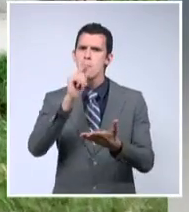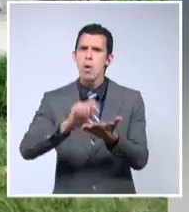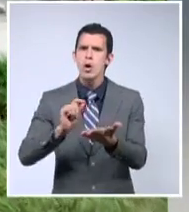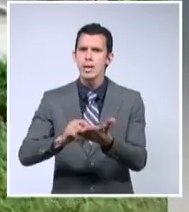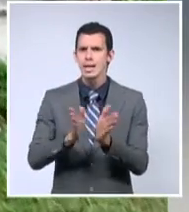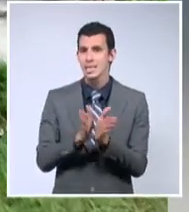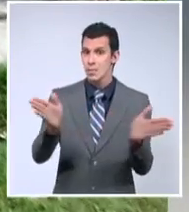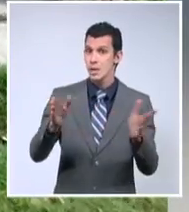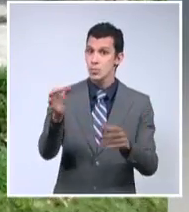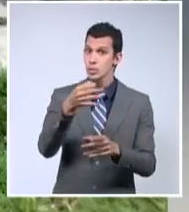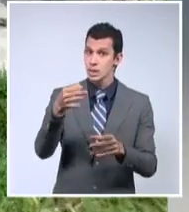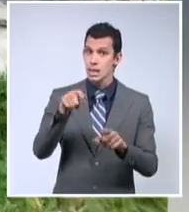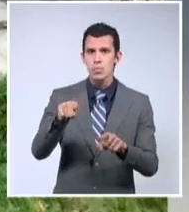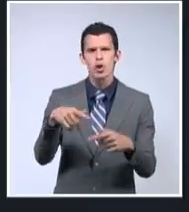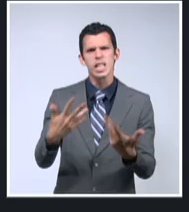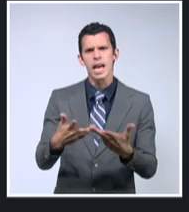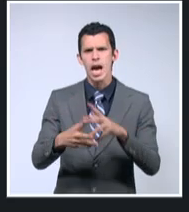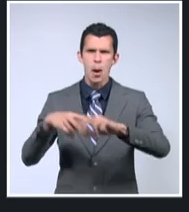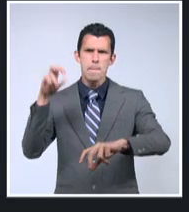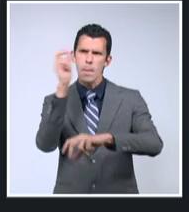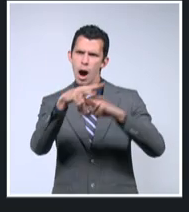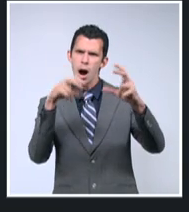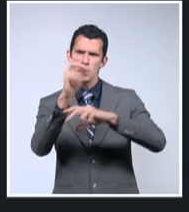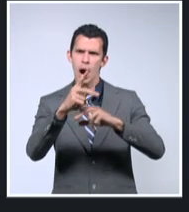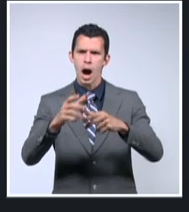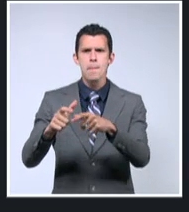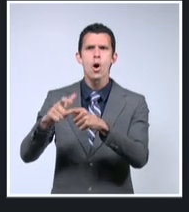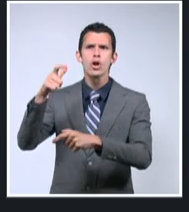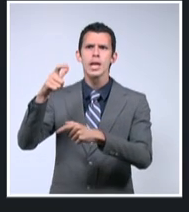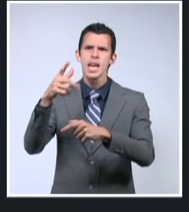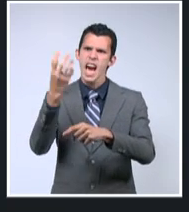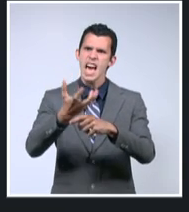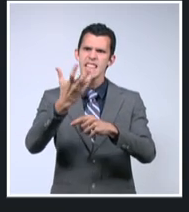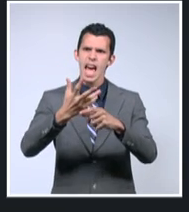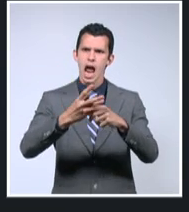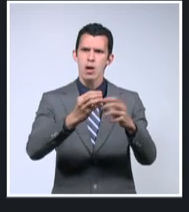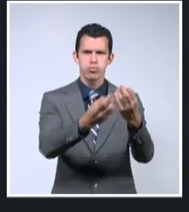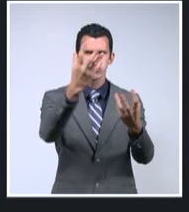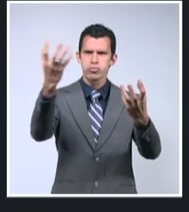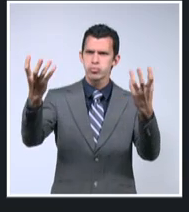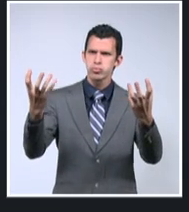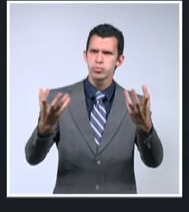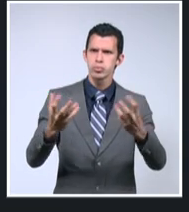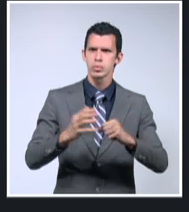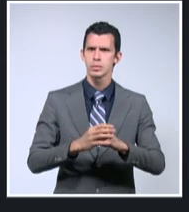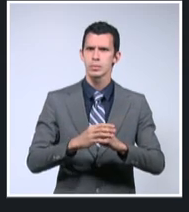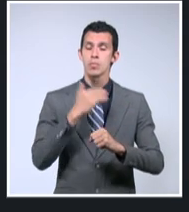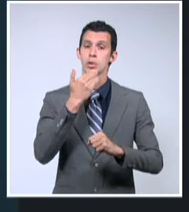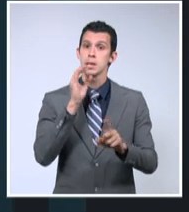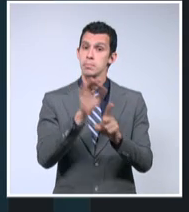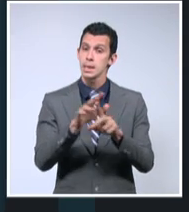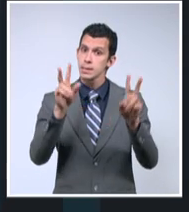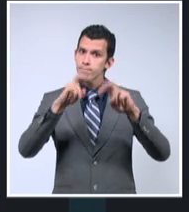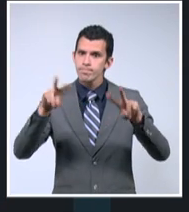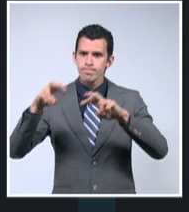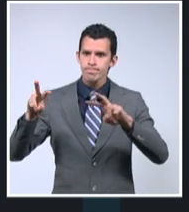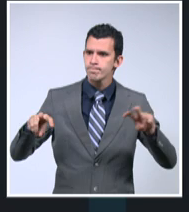del Padrón, en La Habana. A través de investigaciones realizadas pudo comprobarse que sus promotores fueron